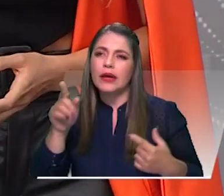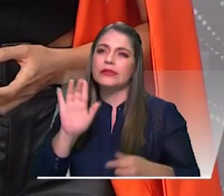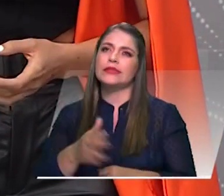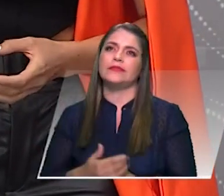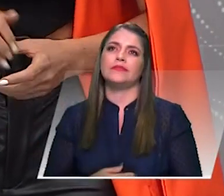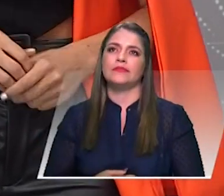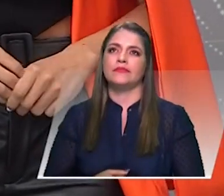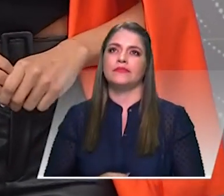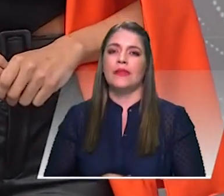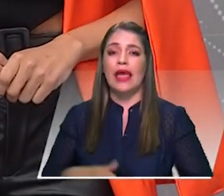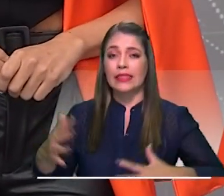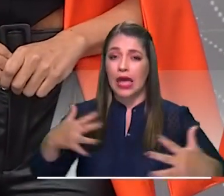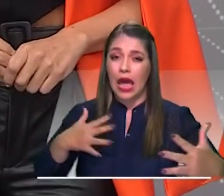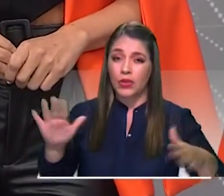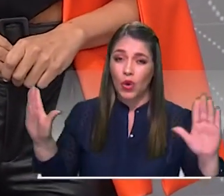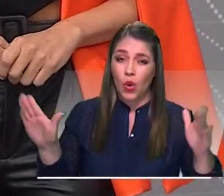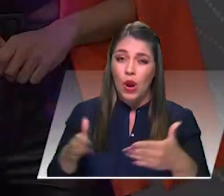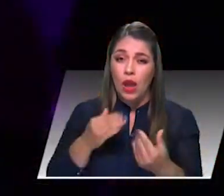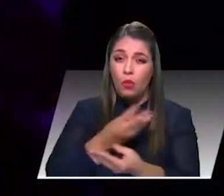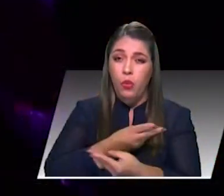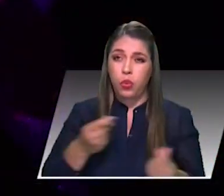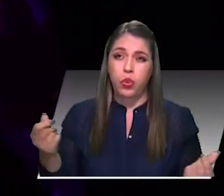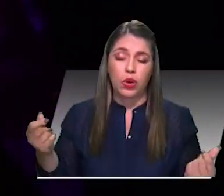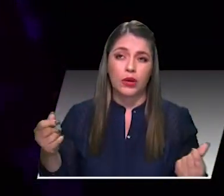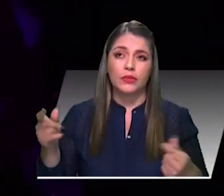teatro no puede desaparecer.